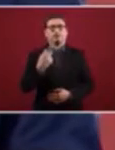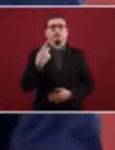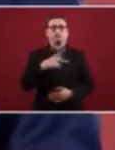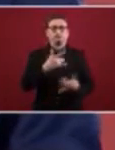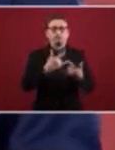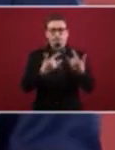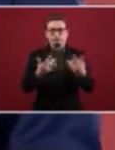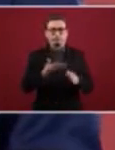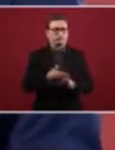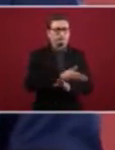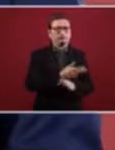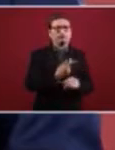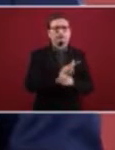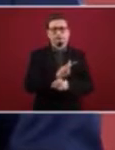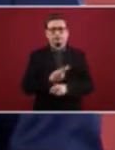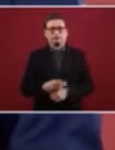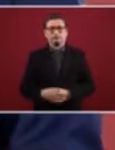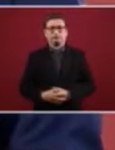antecedentes.